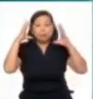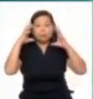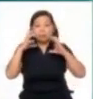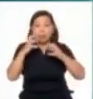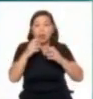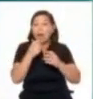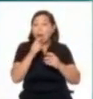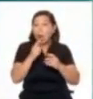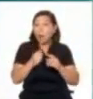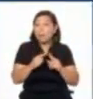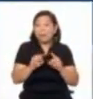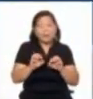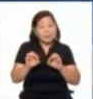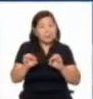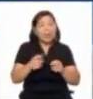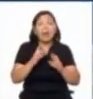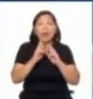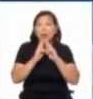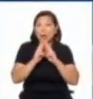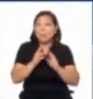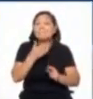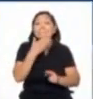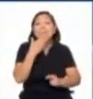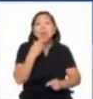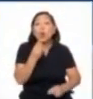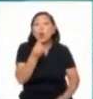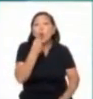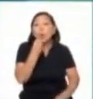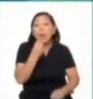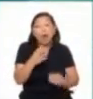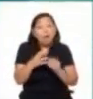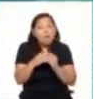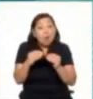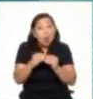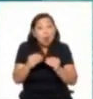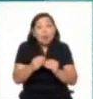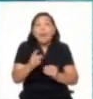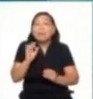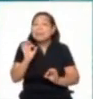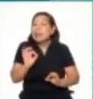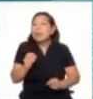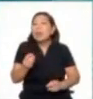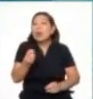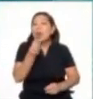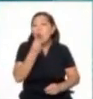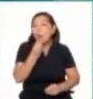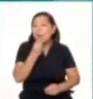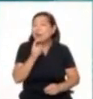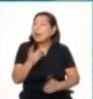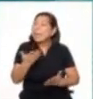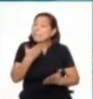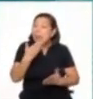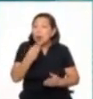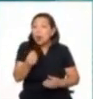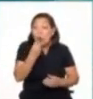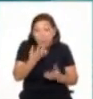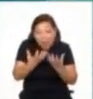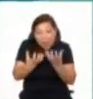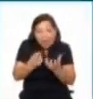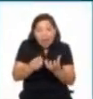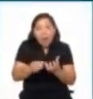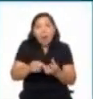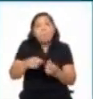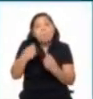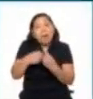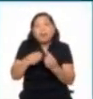de hambre. Por eso siempre se va a recomendar mejor consumir la fruta con cáscara y masticarla bien en vez del jugo, es lo más recomendable. Obviamente que el